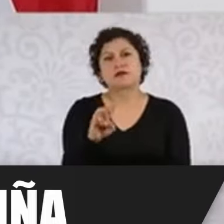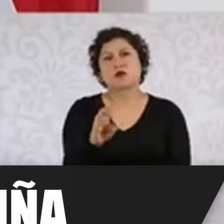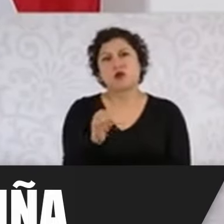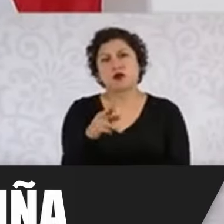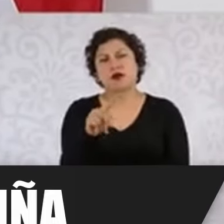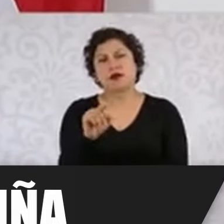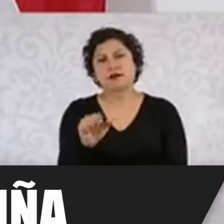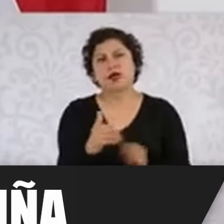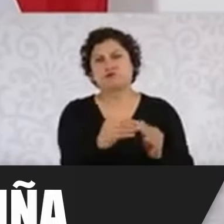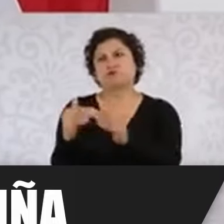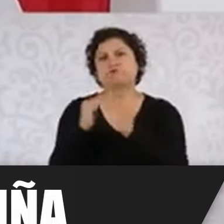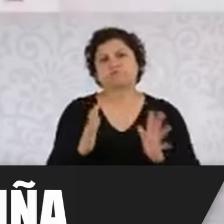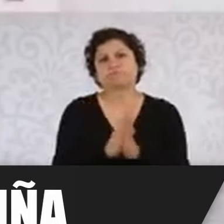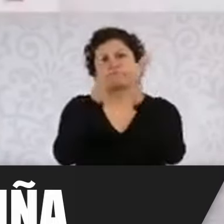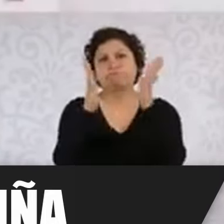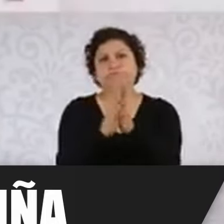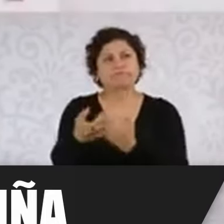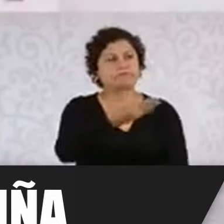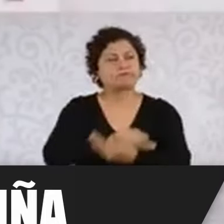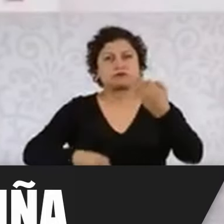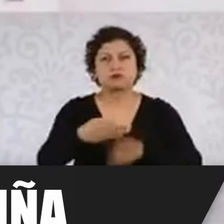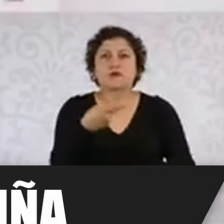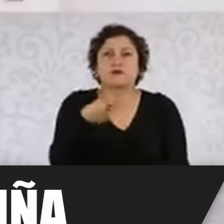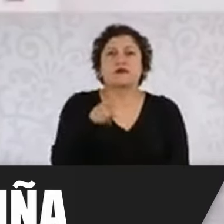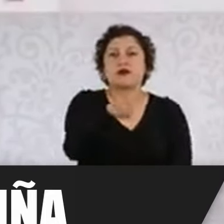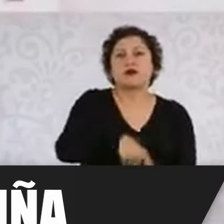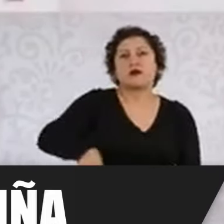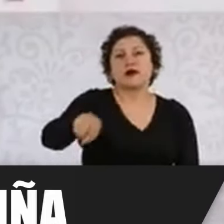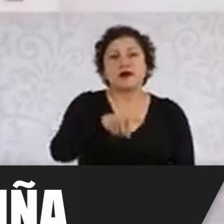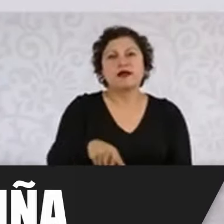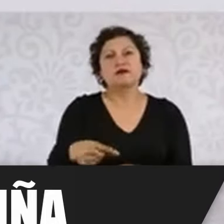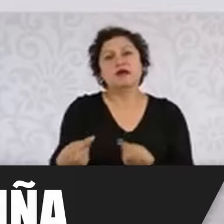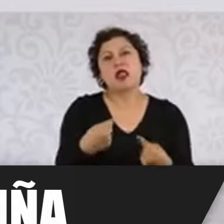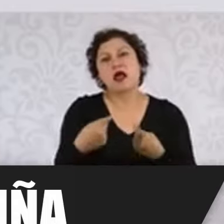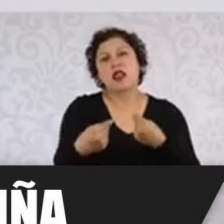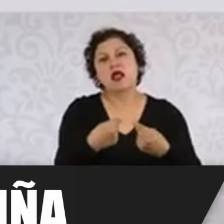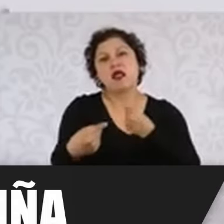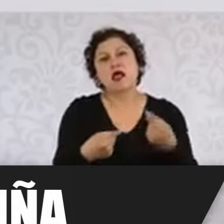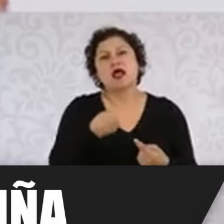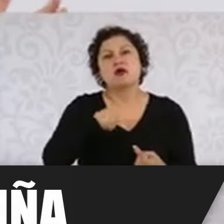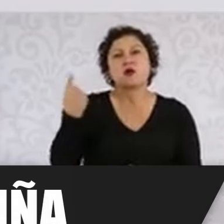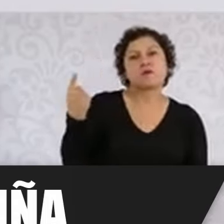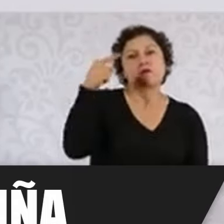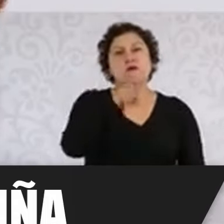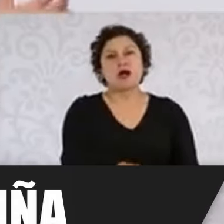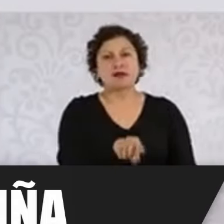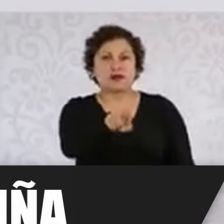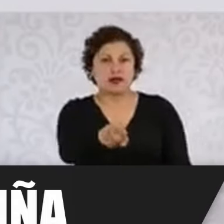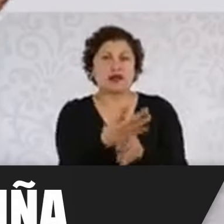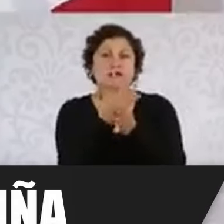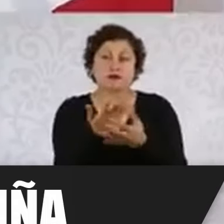Entonces, lo que ellos quieren es tener argumentos para decir, ya ven qué autoritarios son, quieren meter a la cárcel a